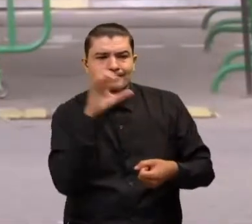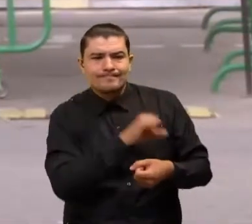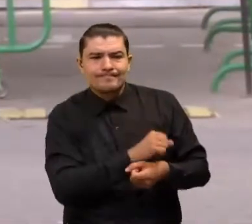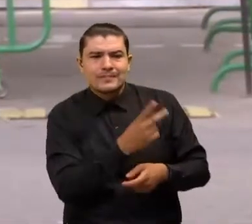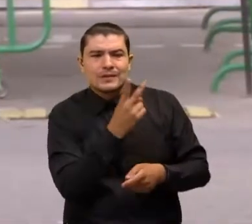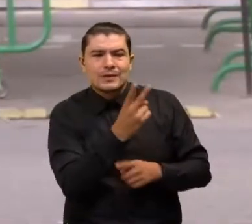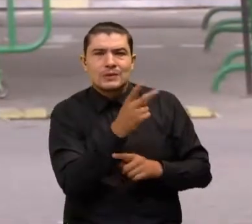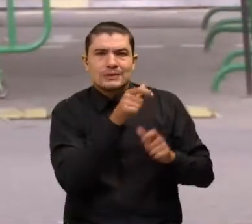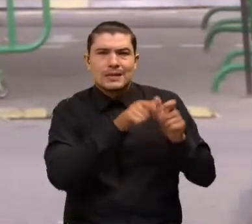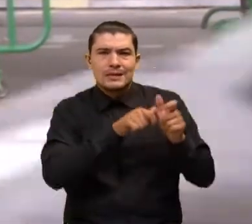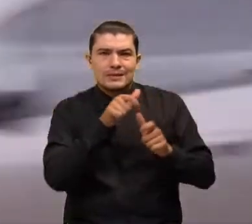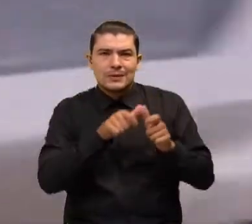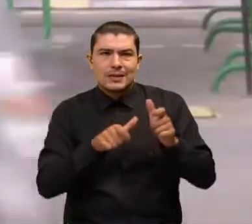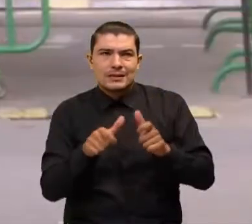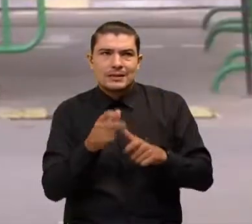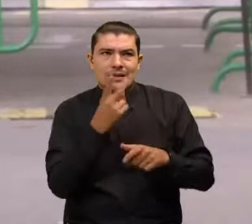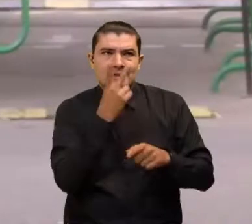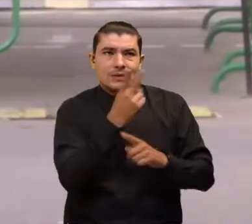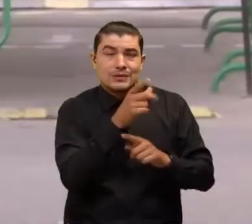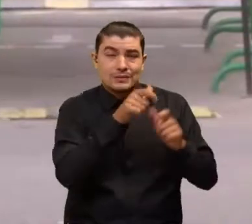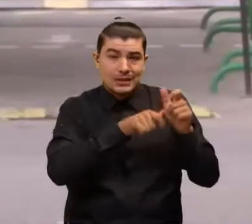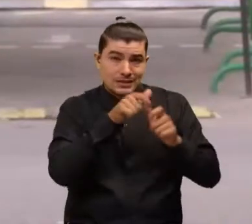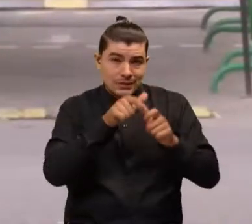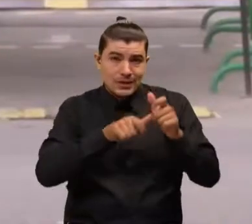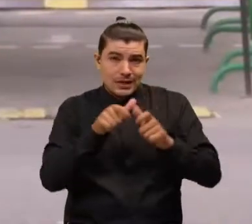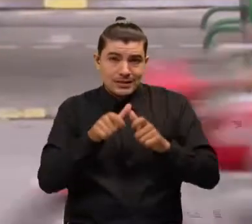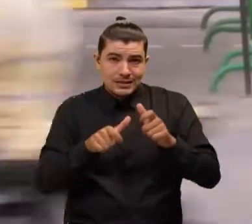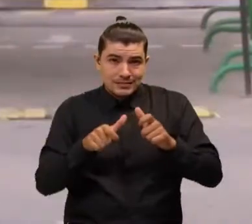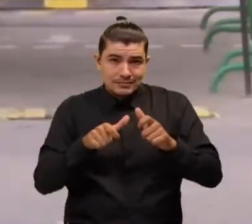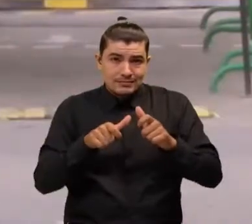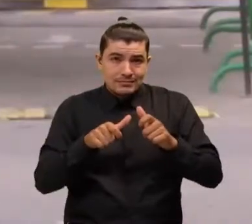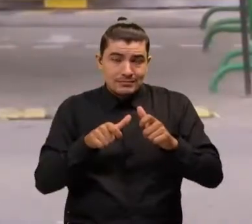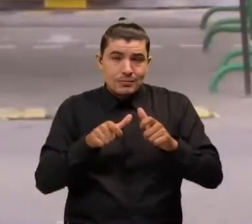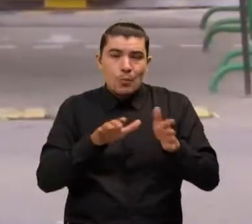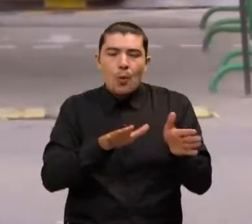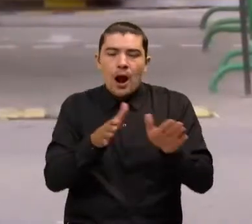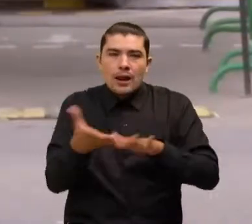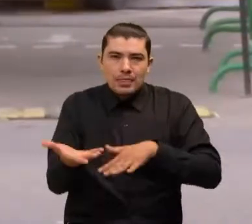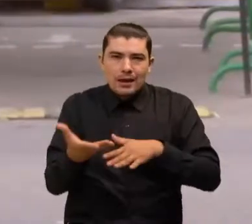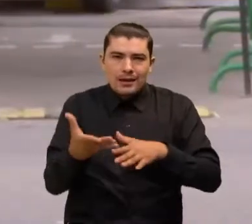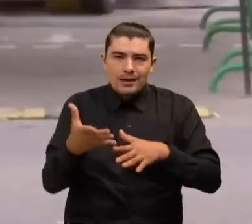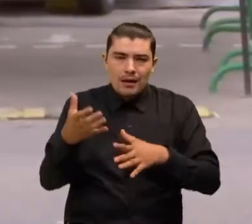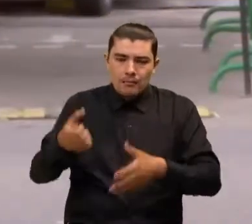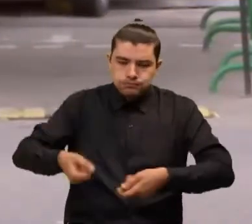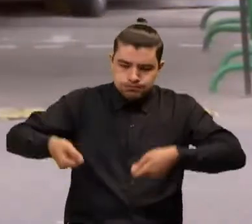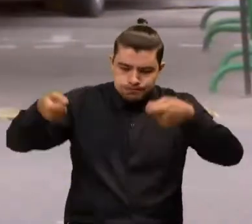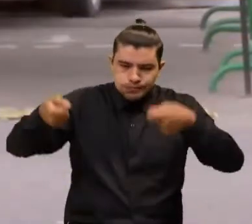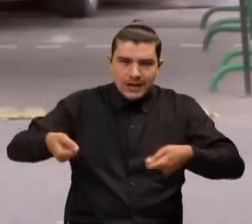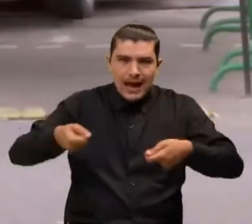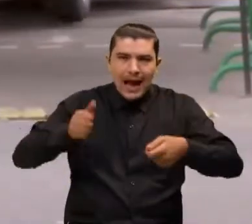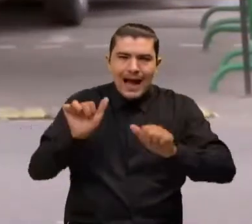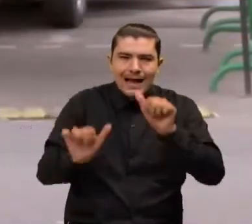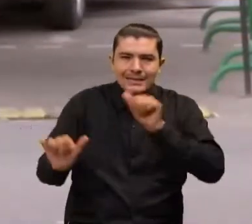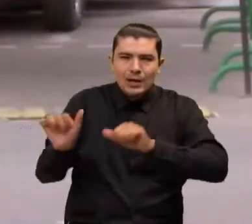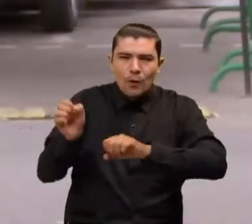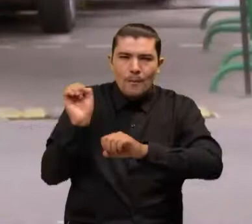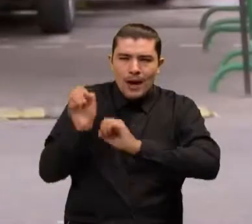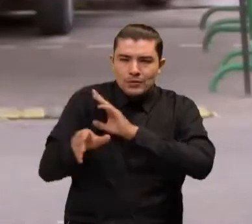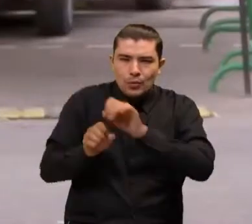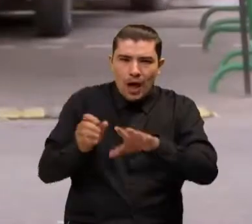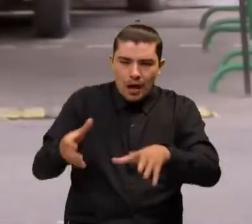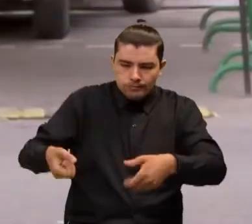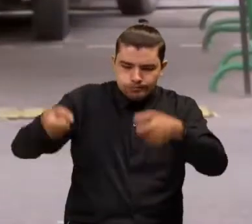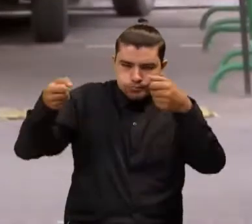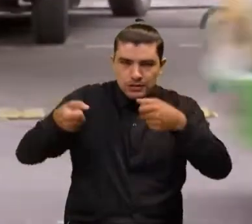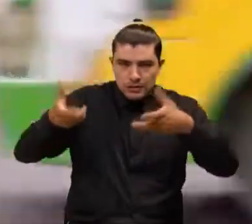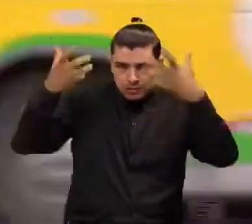personas envueltas en medio de bolsas de aseo, lo que ha generado la preocupación de las autoridades. Yo estoy detrás del comando de la Policía Metropolitana y